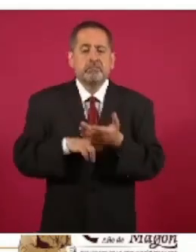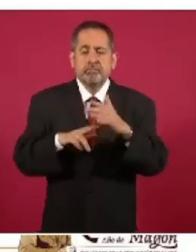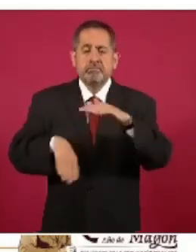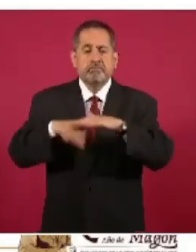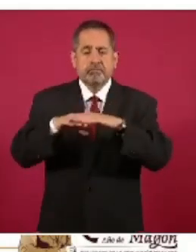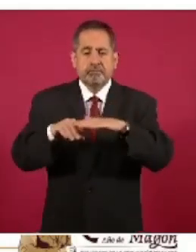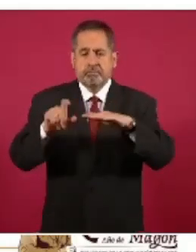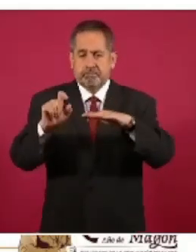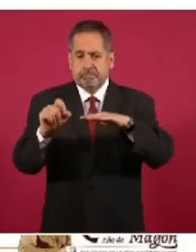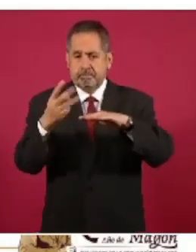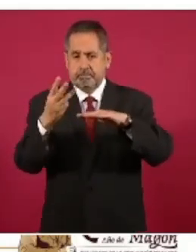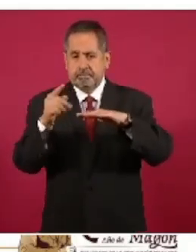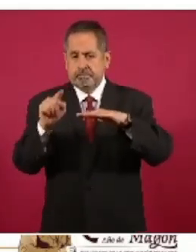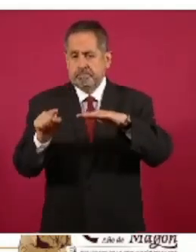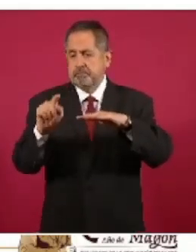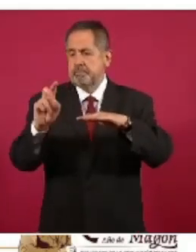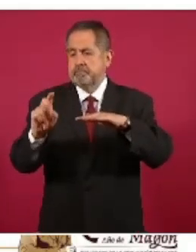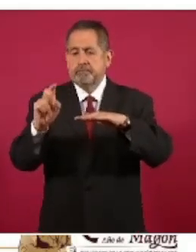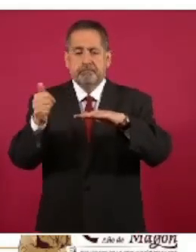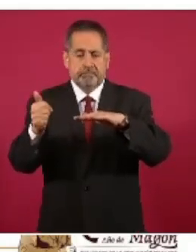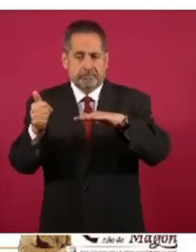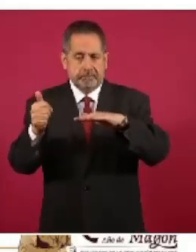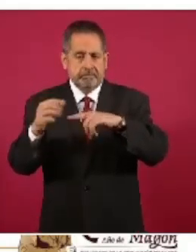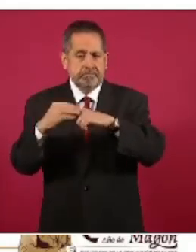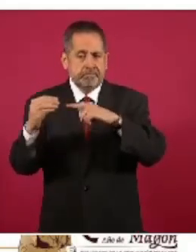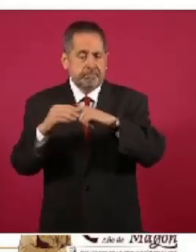23 pesos con 36